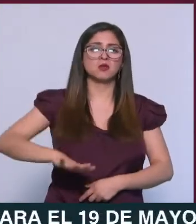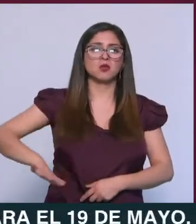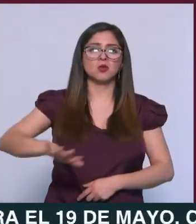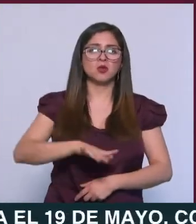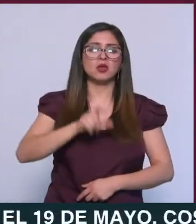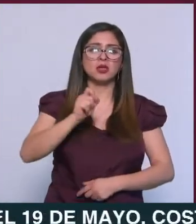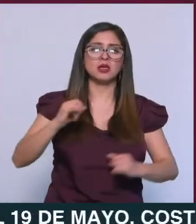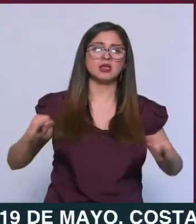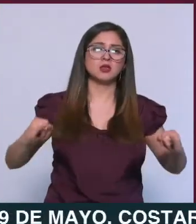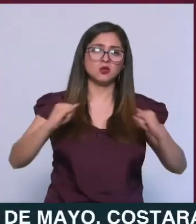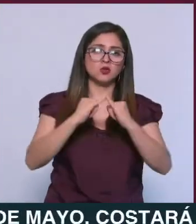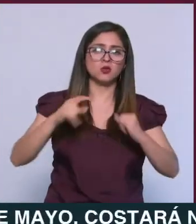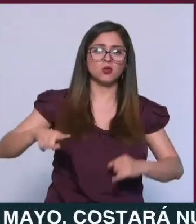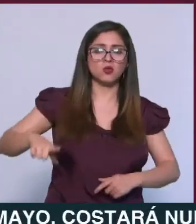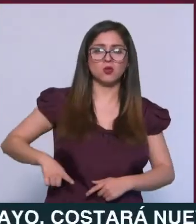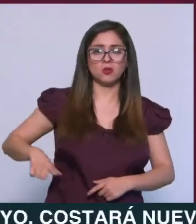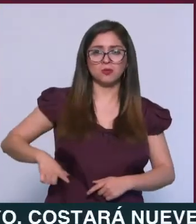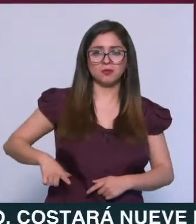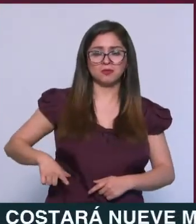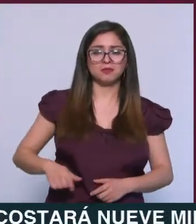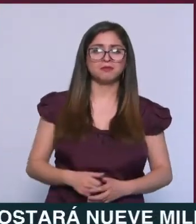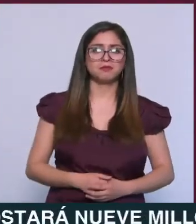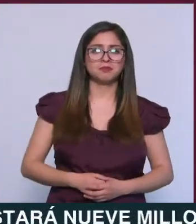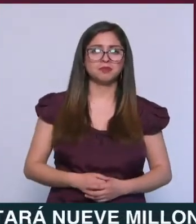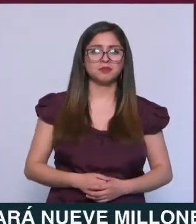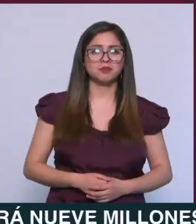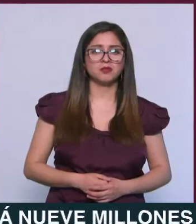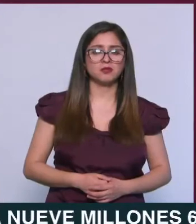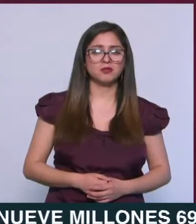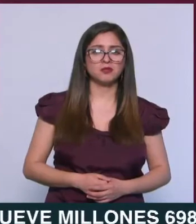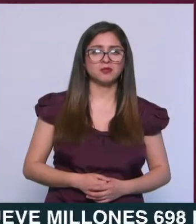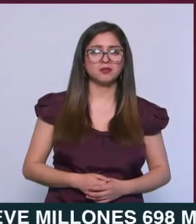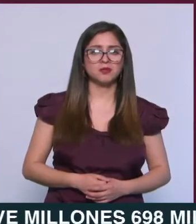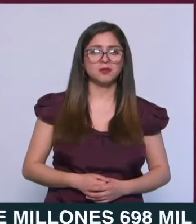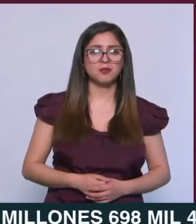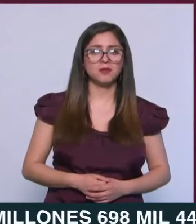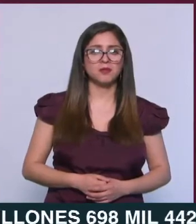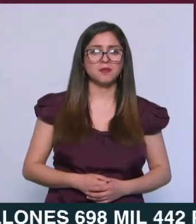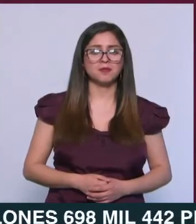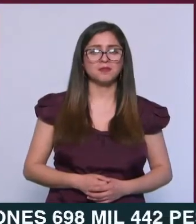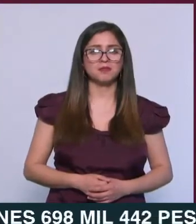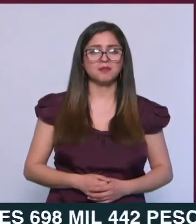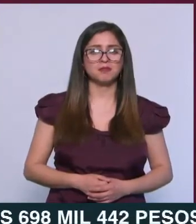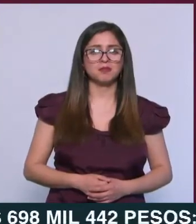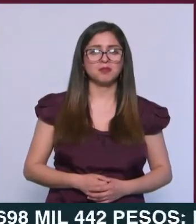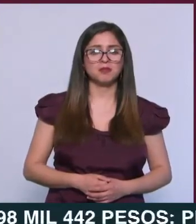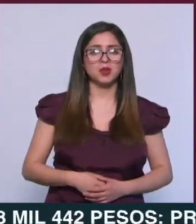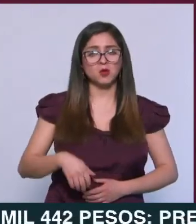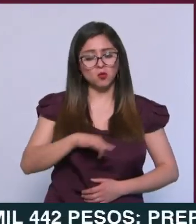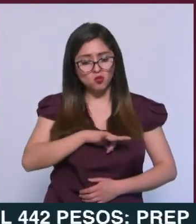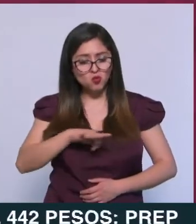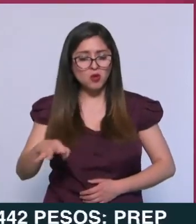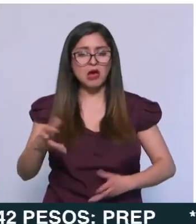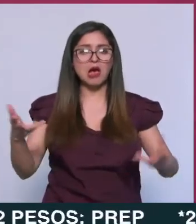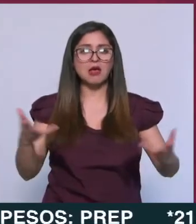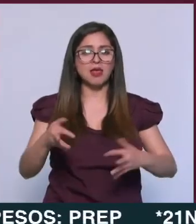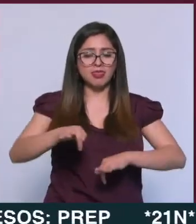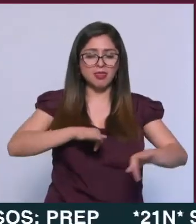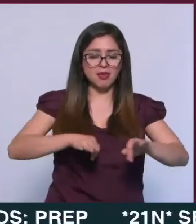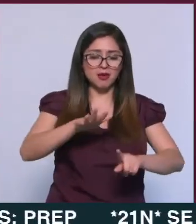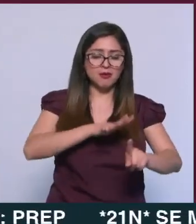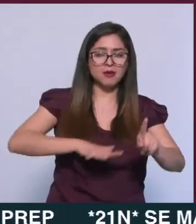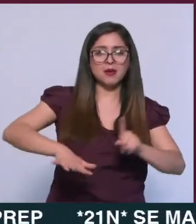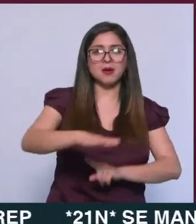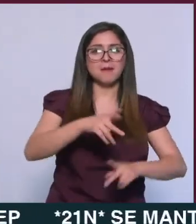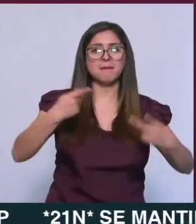las instituciones del gobierno, que se puedan hacer con los trabajadores del gobierno.